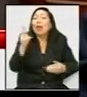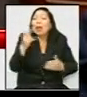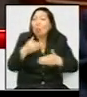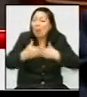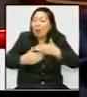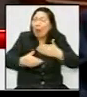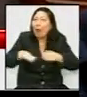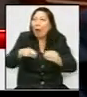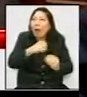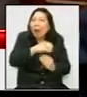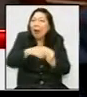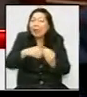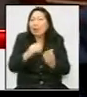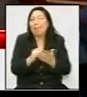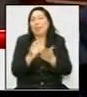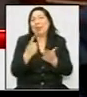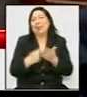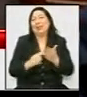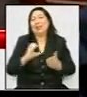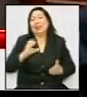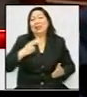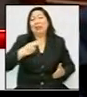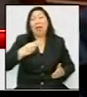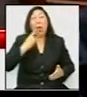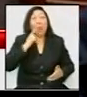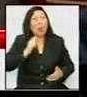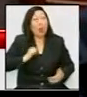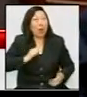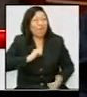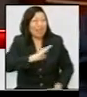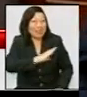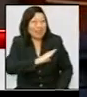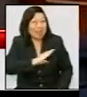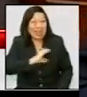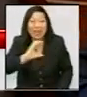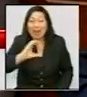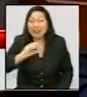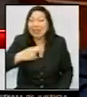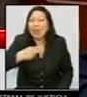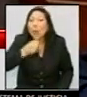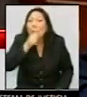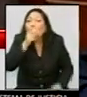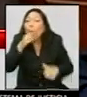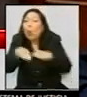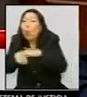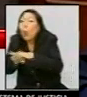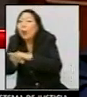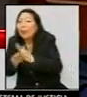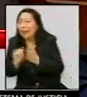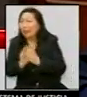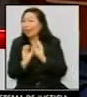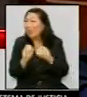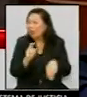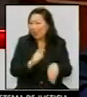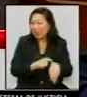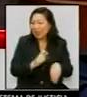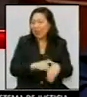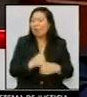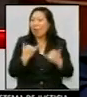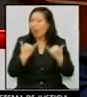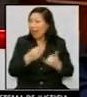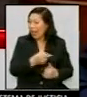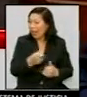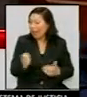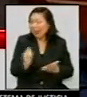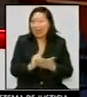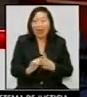se acomode, para que Chávarri pueda ocultar las cosas que tiene que ocultar. Para eso le estamos dando tiempo, y ellos